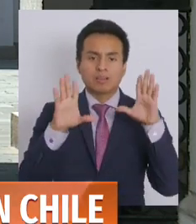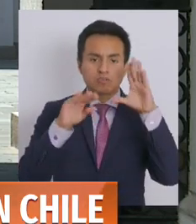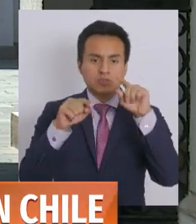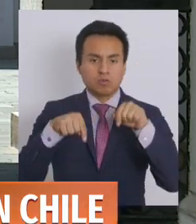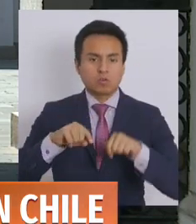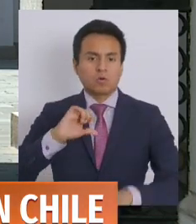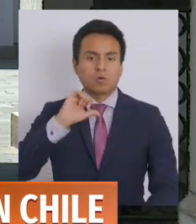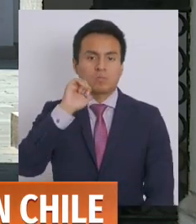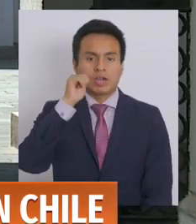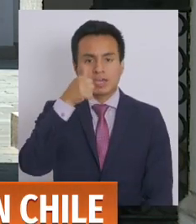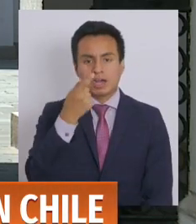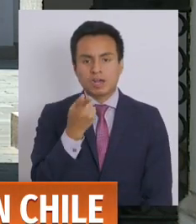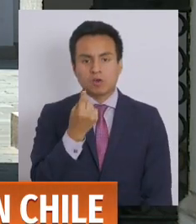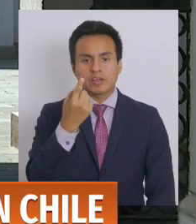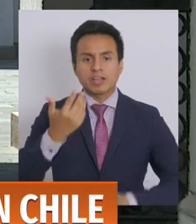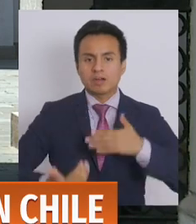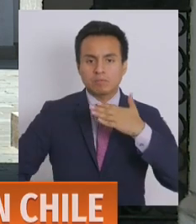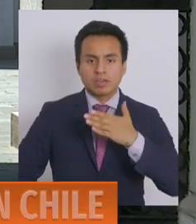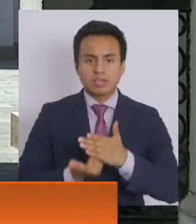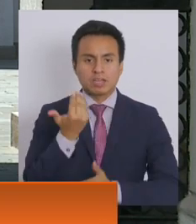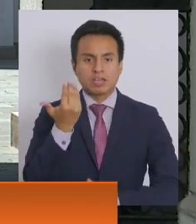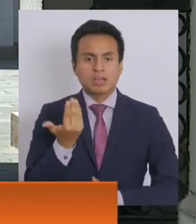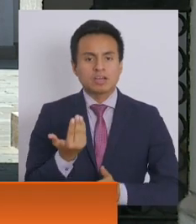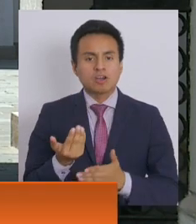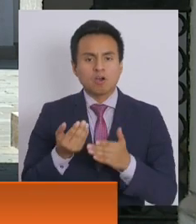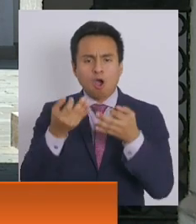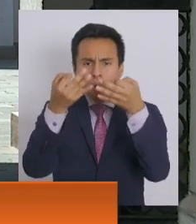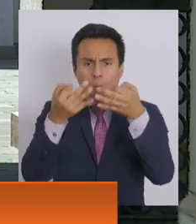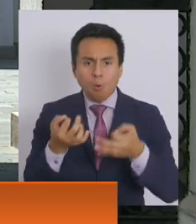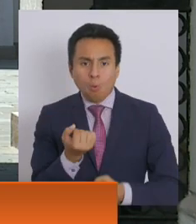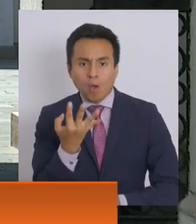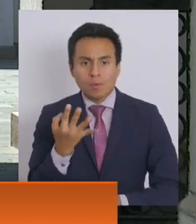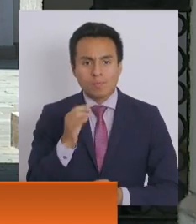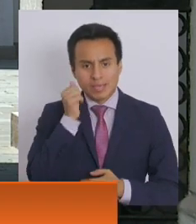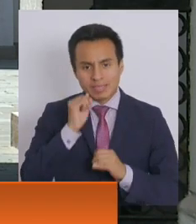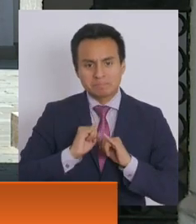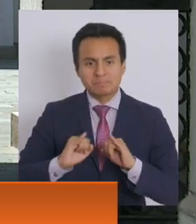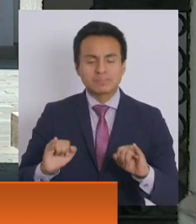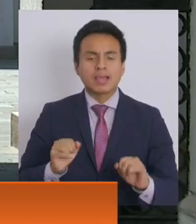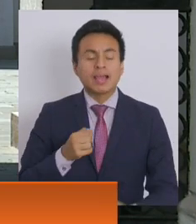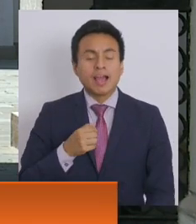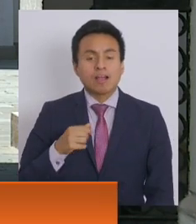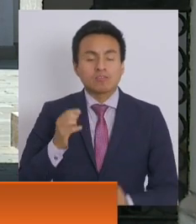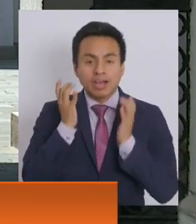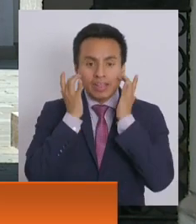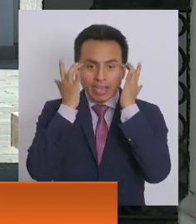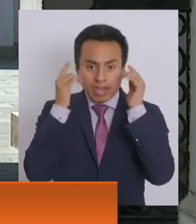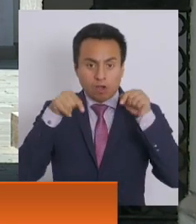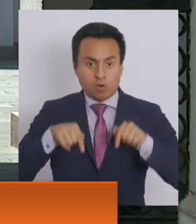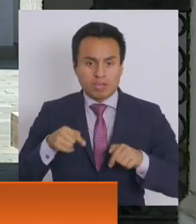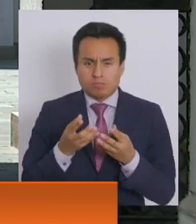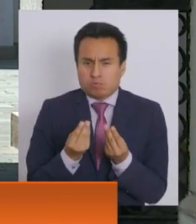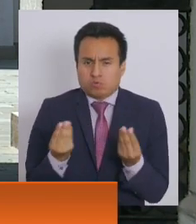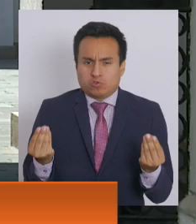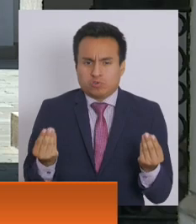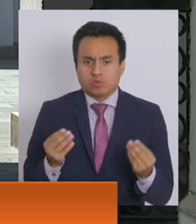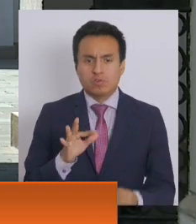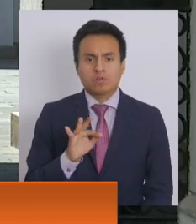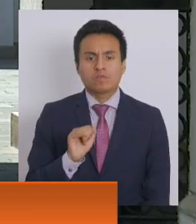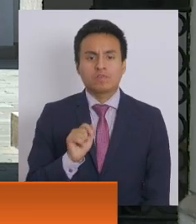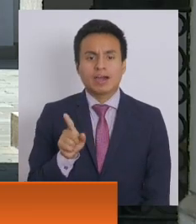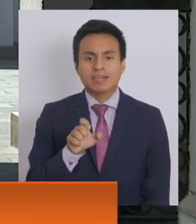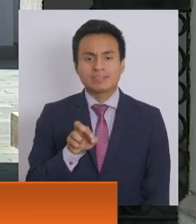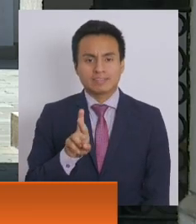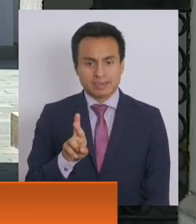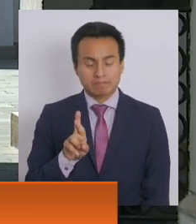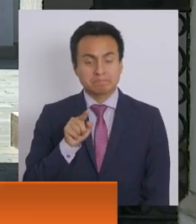mañana a las 11 de la mañana tendremos un nuevo cómputo, lo cual nos alegra mucho porque en esta fase con Pfizer hemos